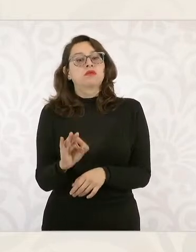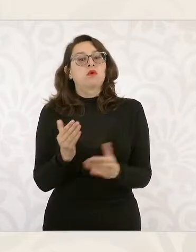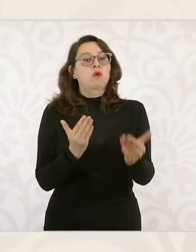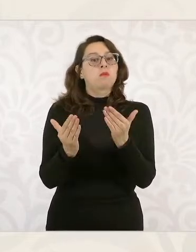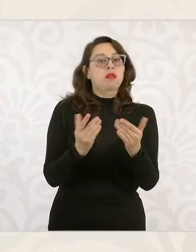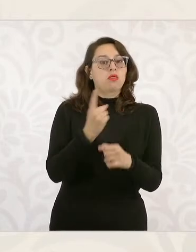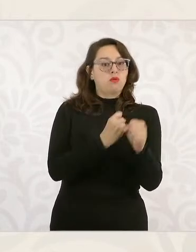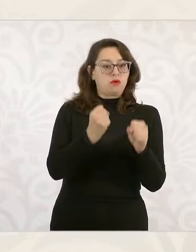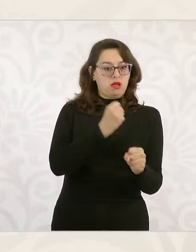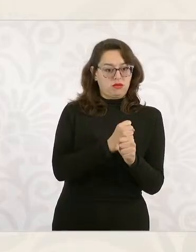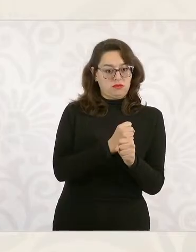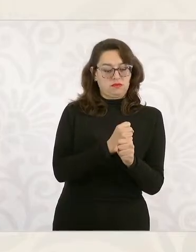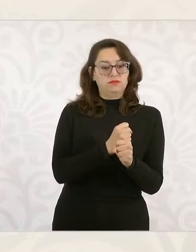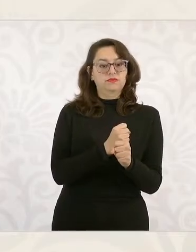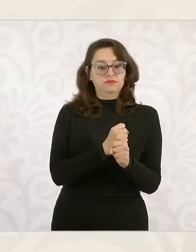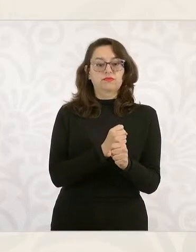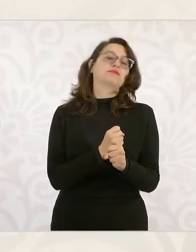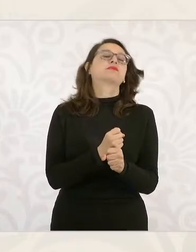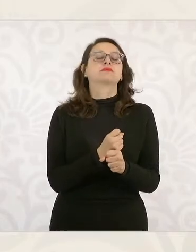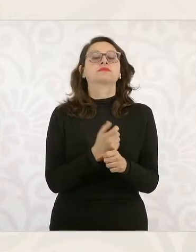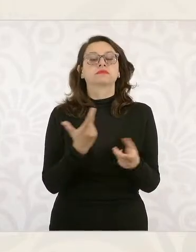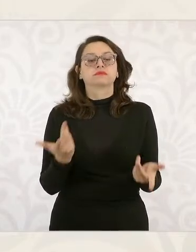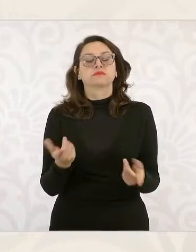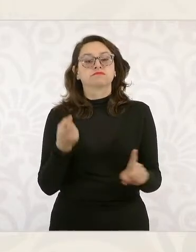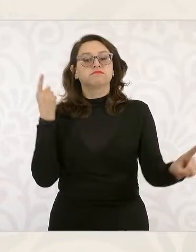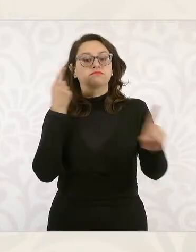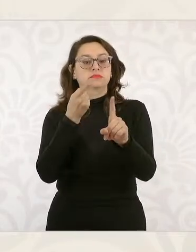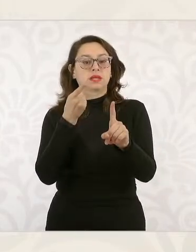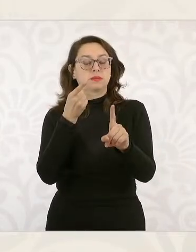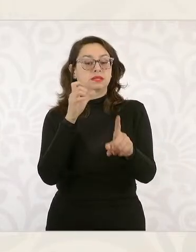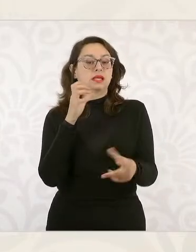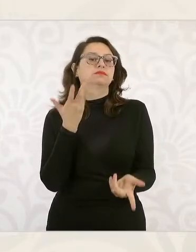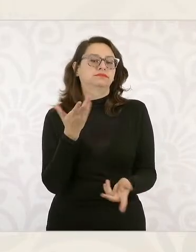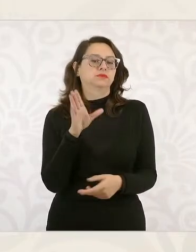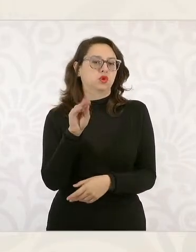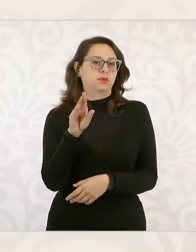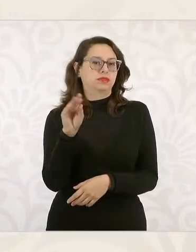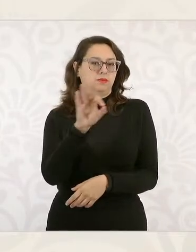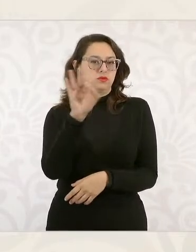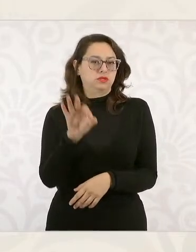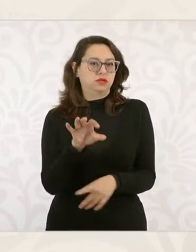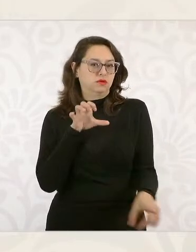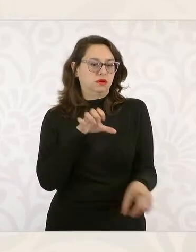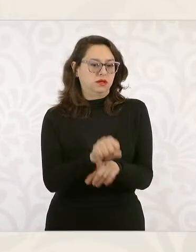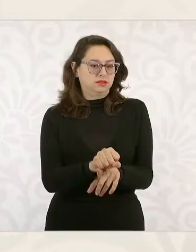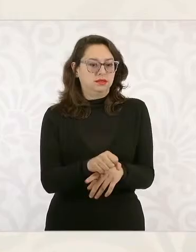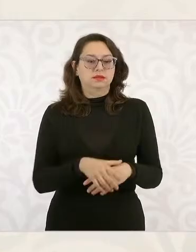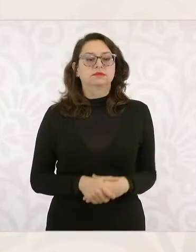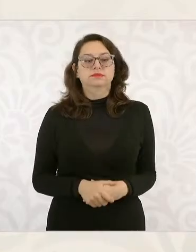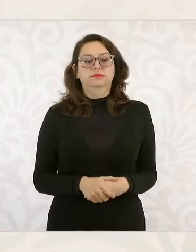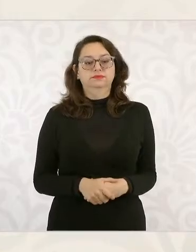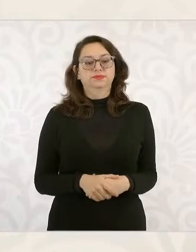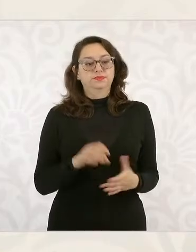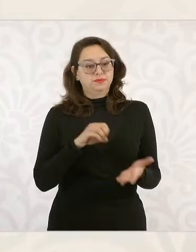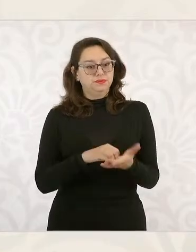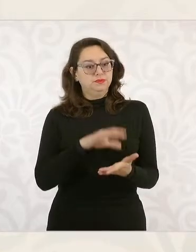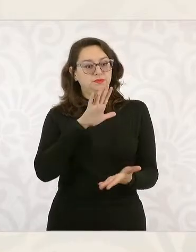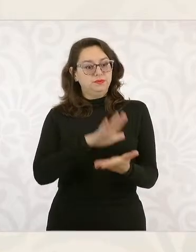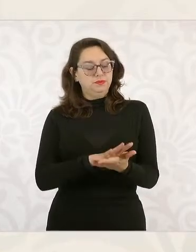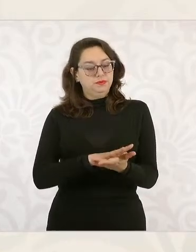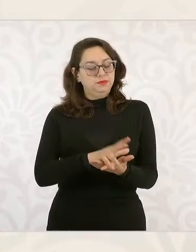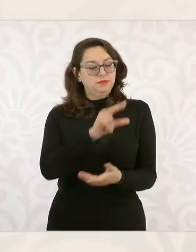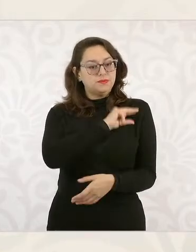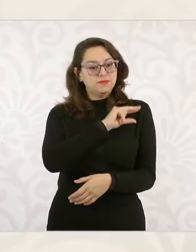anterior, el 90% de la meta planteada. En consultas de especialidad fueron 22% más